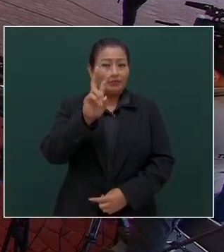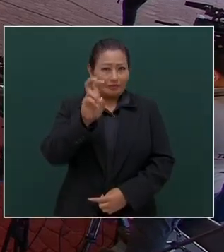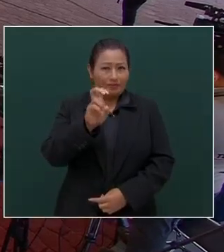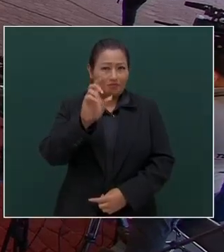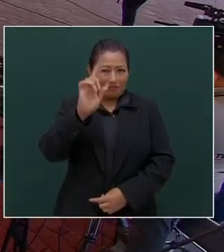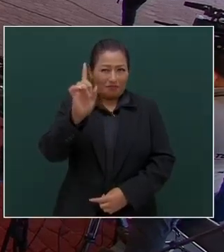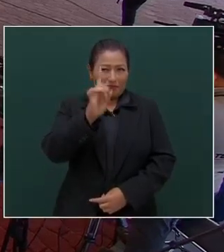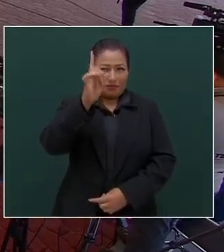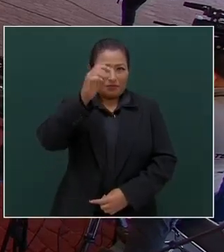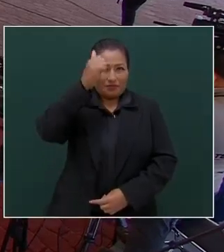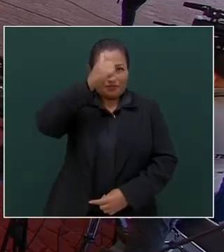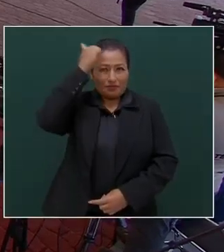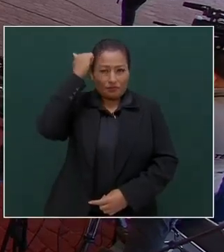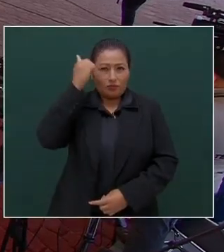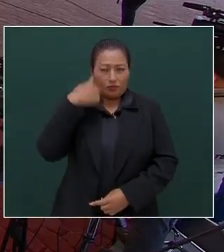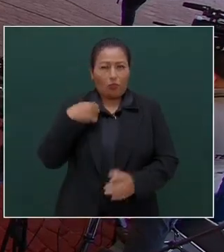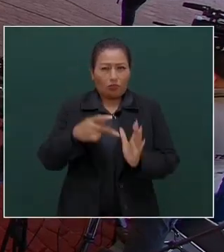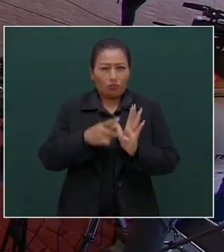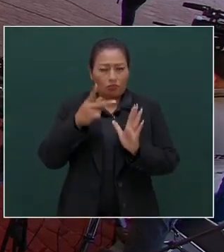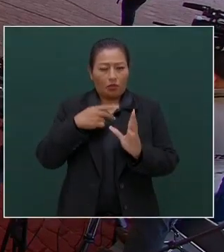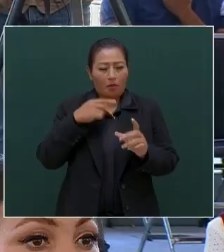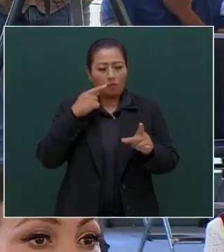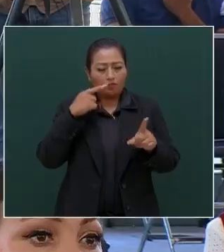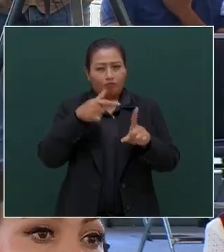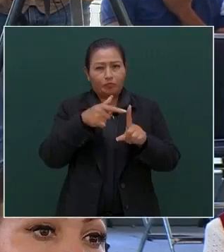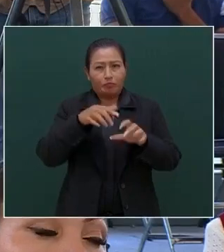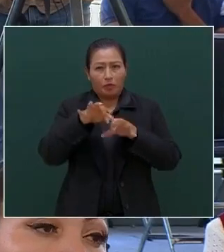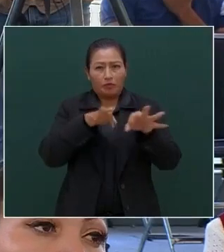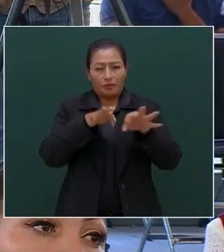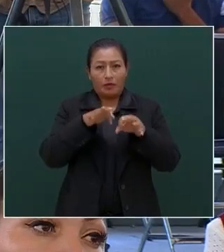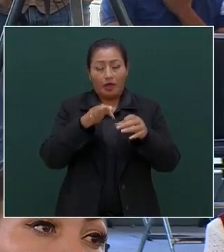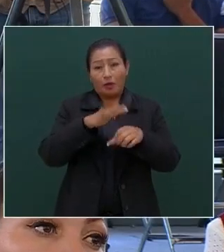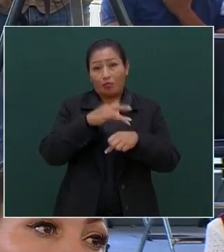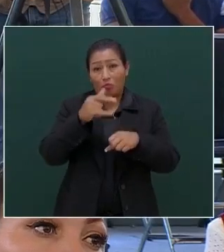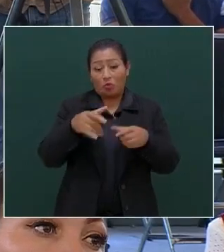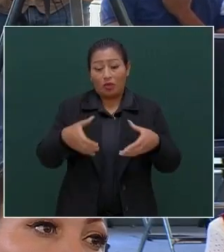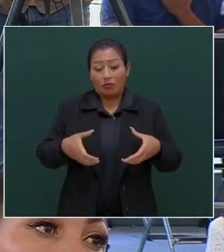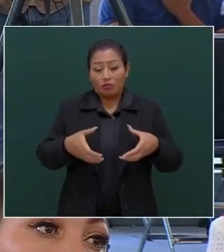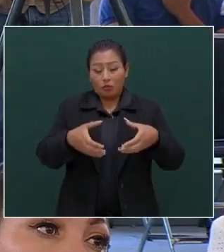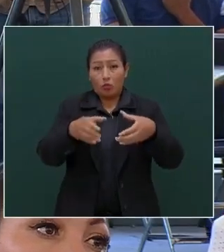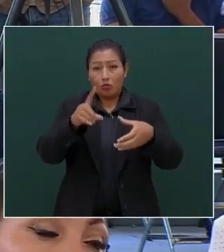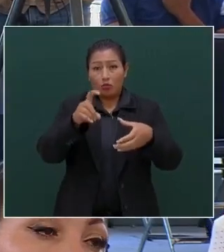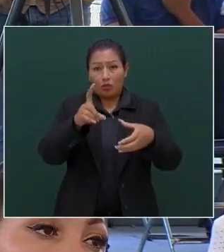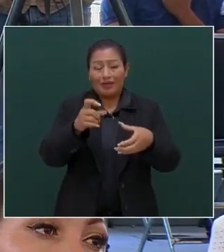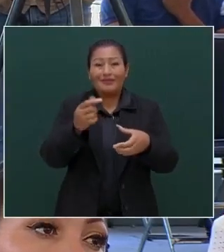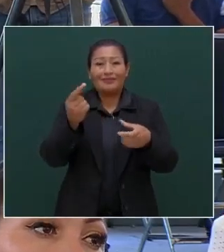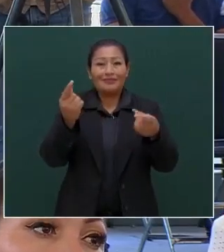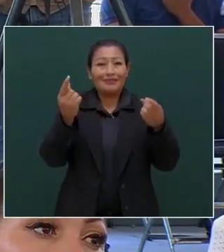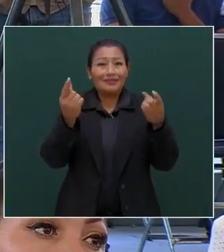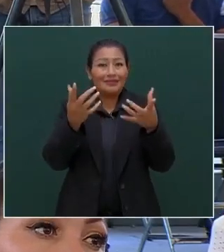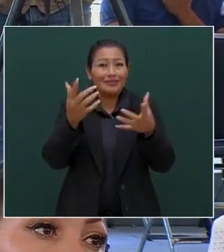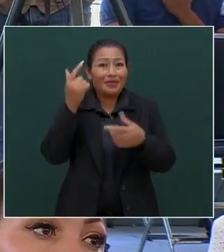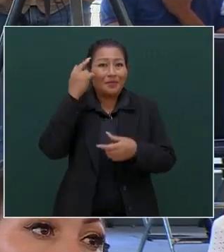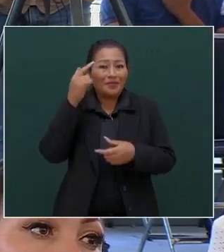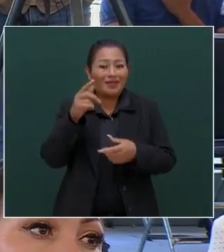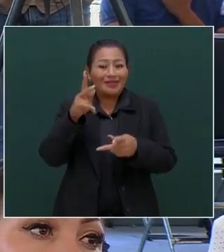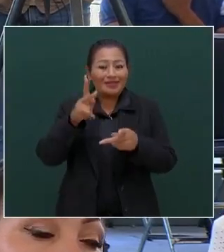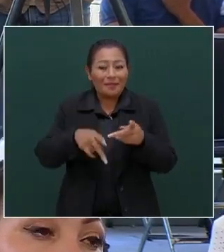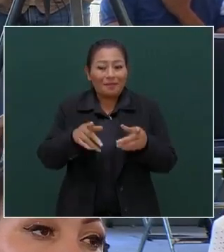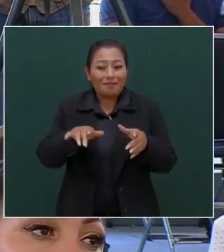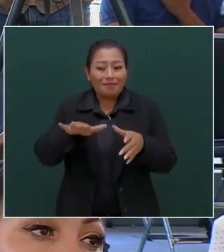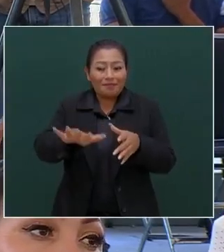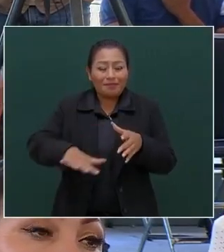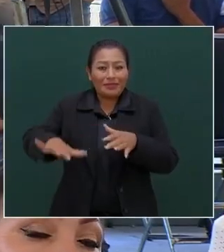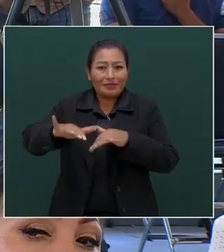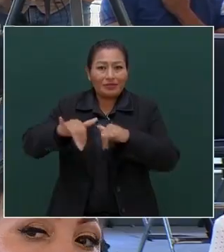¿verdad? Cantidades importantes y volúmenes importantes de agua, pero, bueno, habría que hacer llegar más agua a esta parte del territorio.